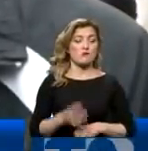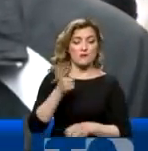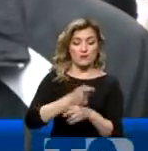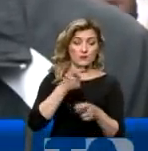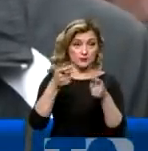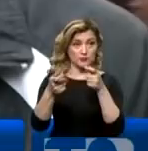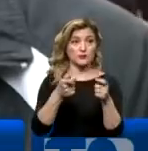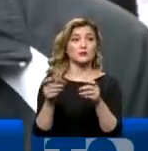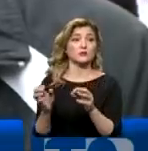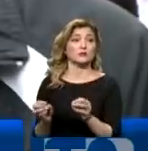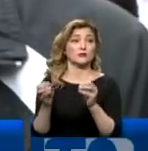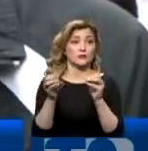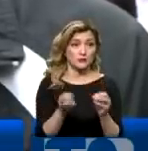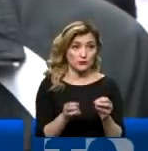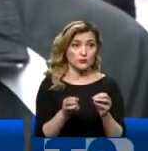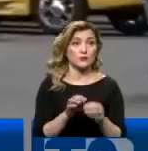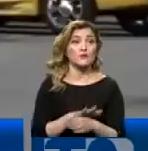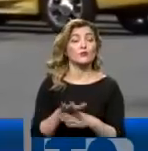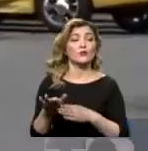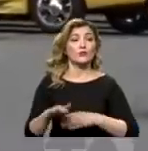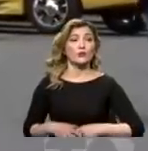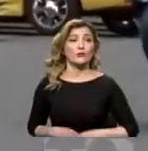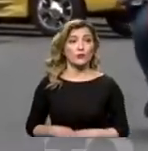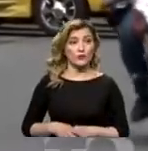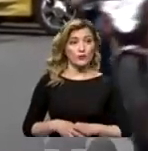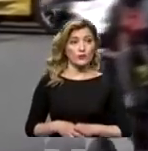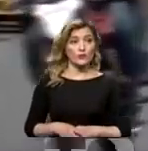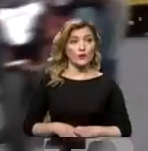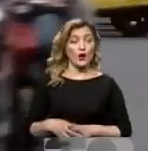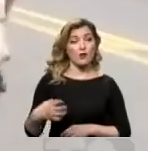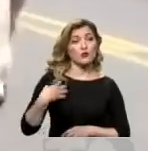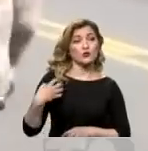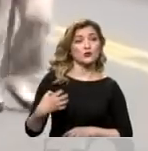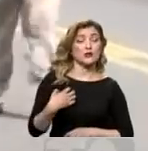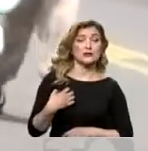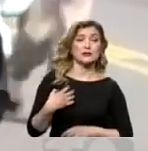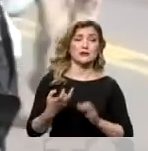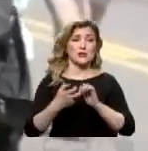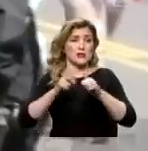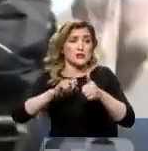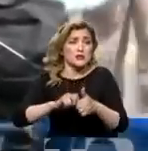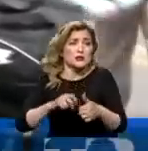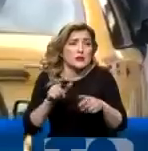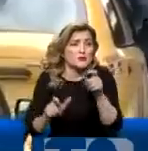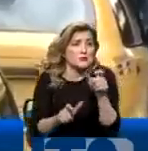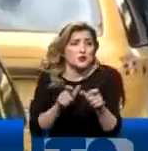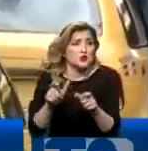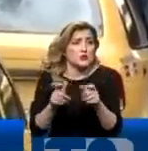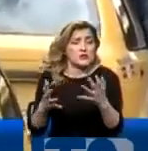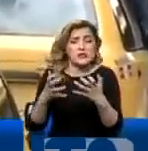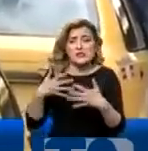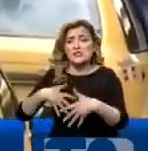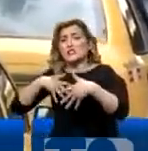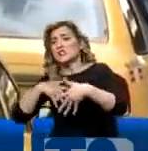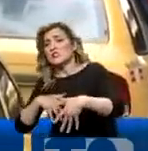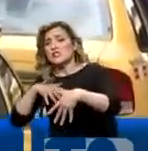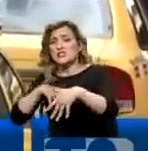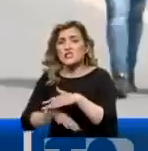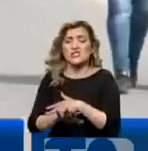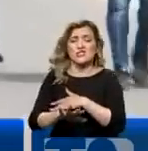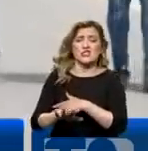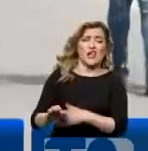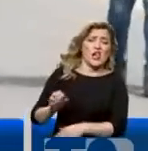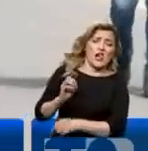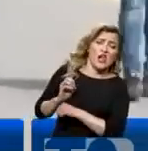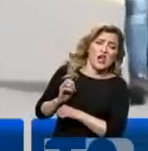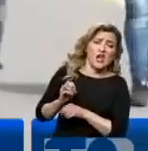los organizadores de esta invitación. La jornada de protesta generó inconvenientes a quienes intentaban llegar a sus destinos, obligados a